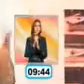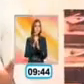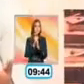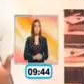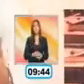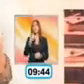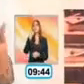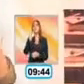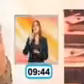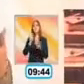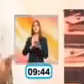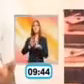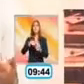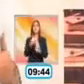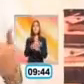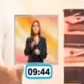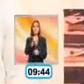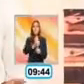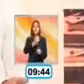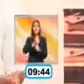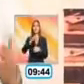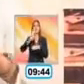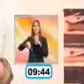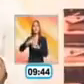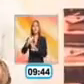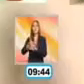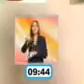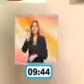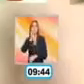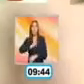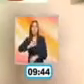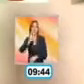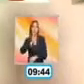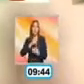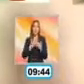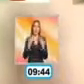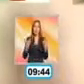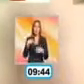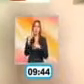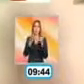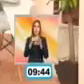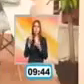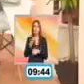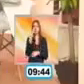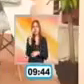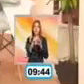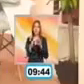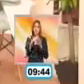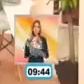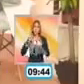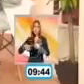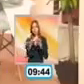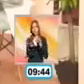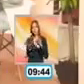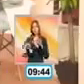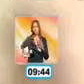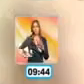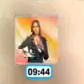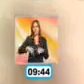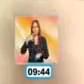el acoso y una serie de conductas contra las mujeres. Entonces, si me permite, voy a hablar de tres conductas rápidamente que son